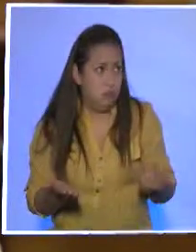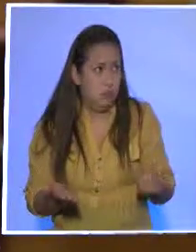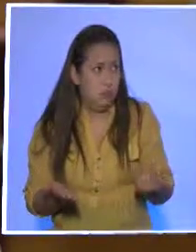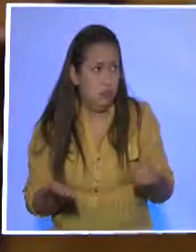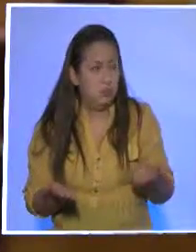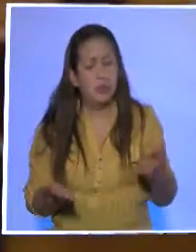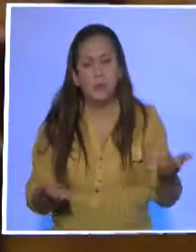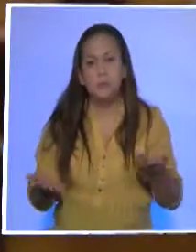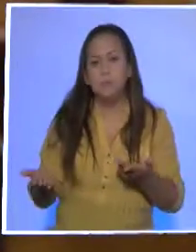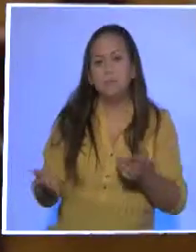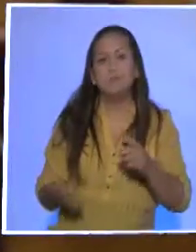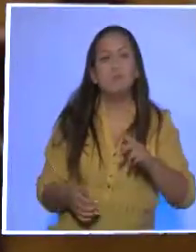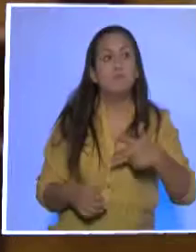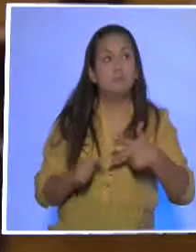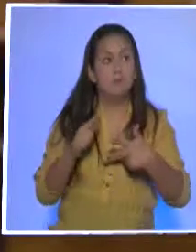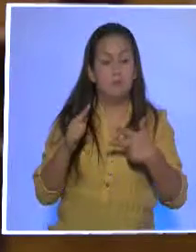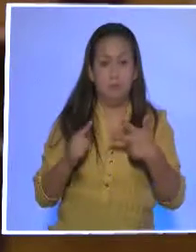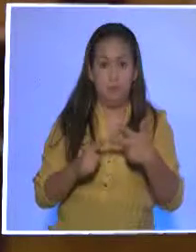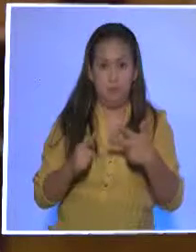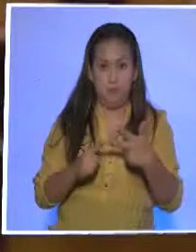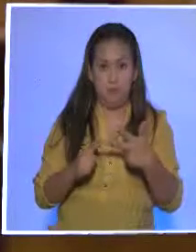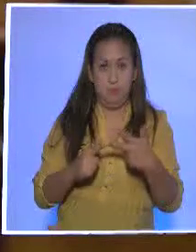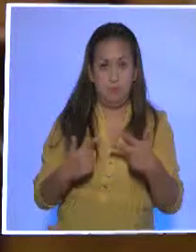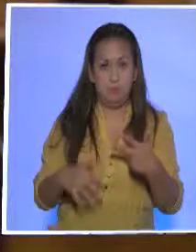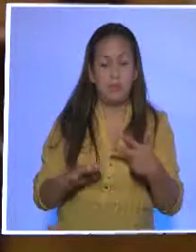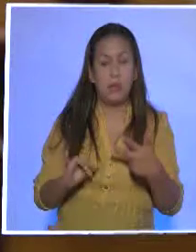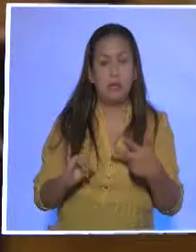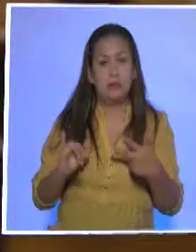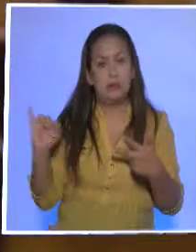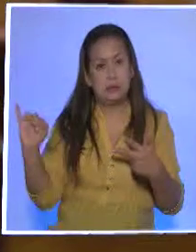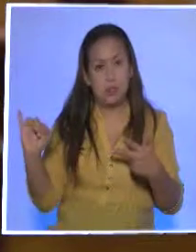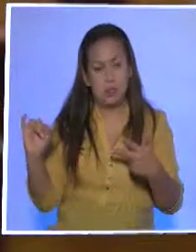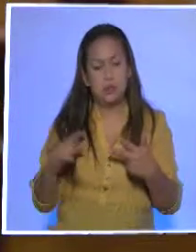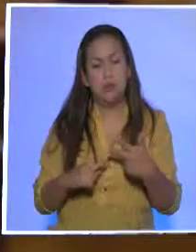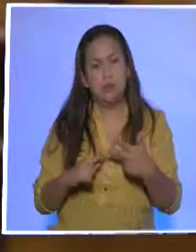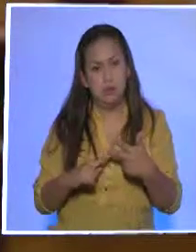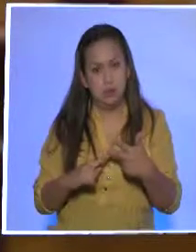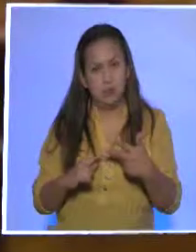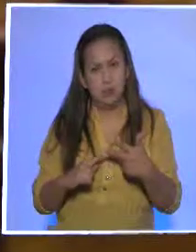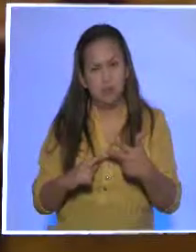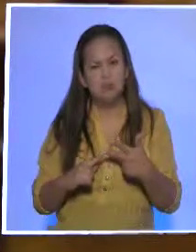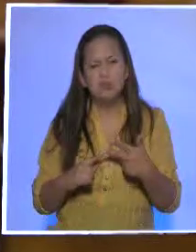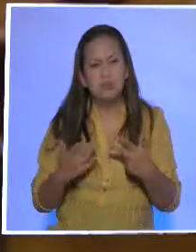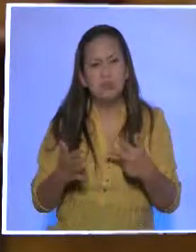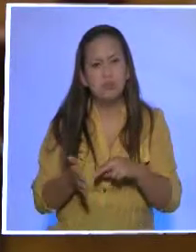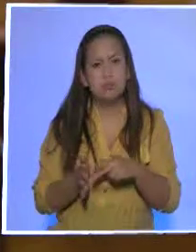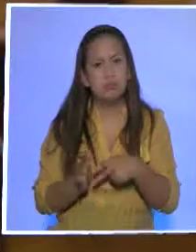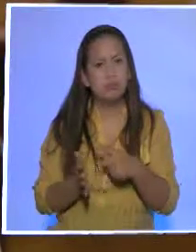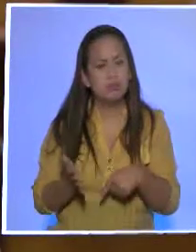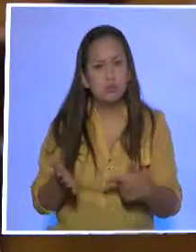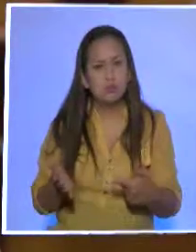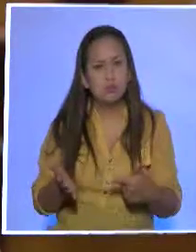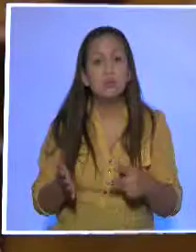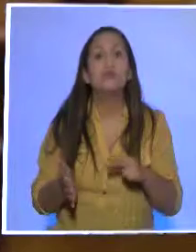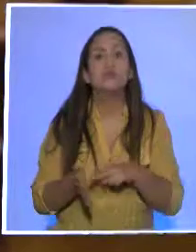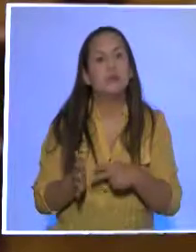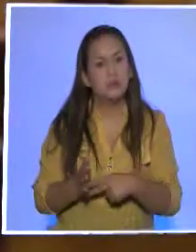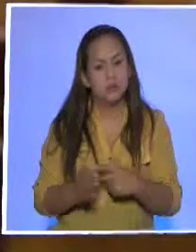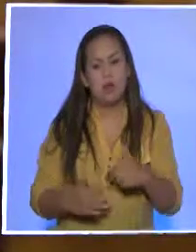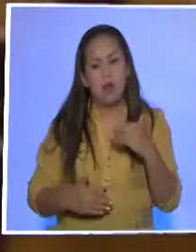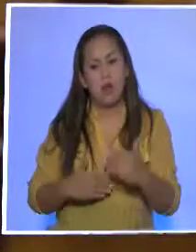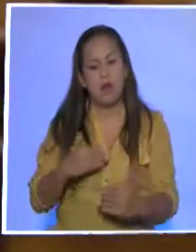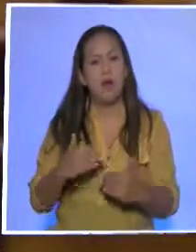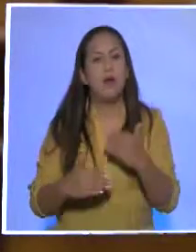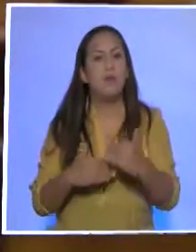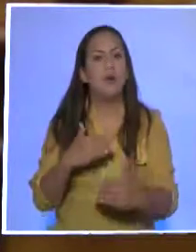período del gobierno izquierda la cual eso ha significado avances importantes en